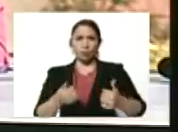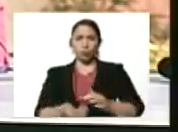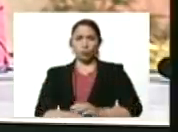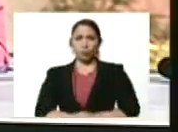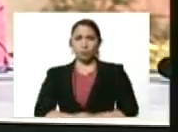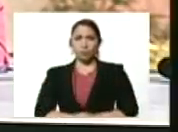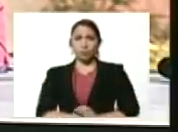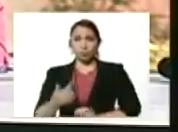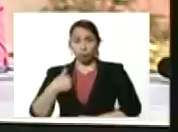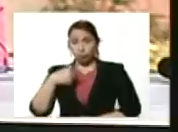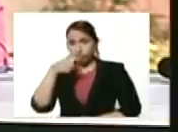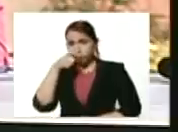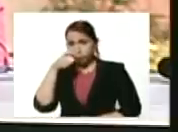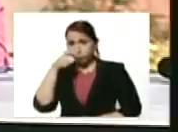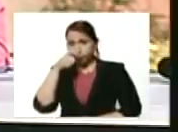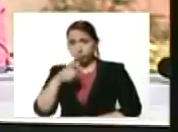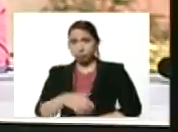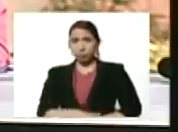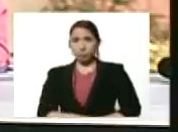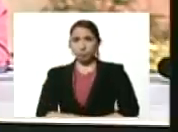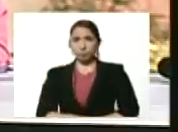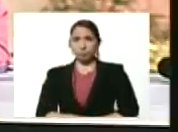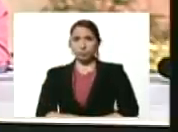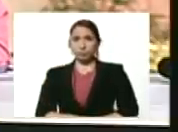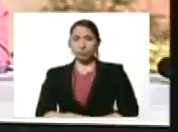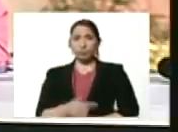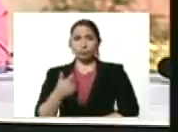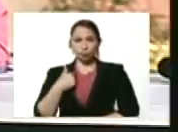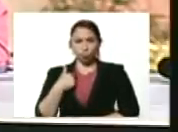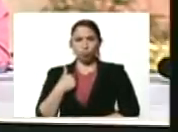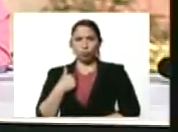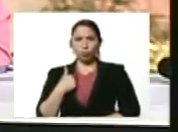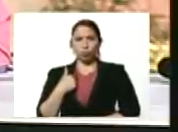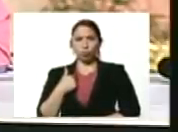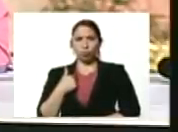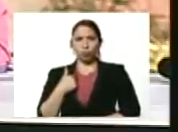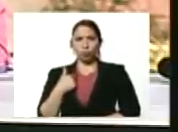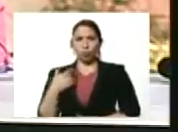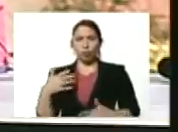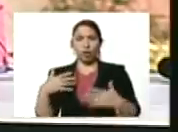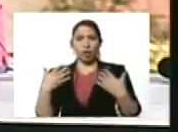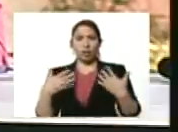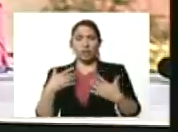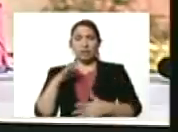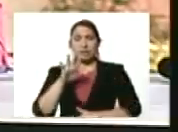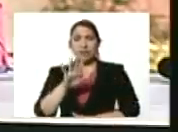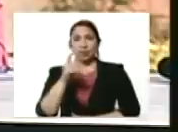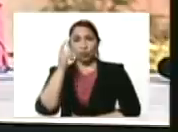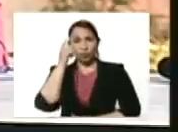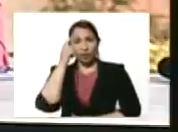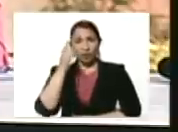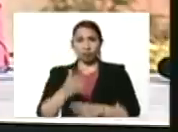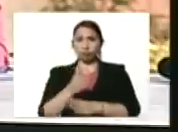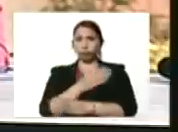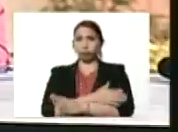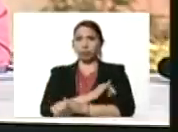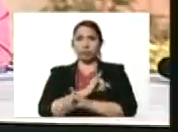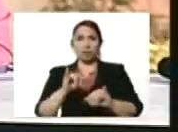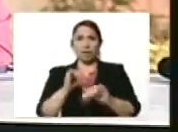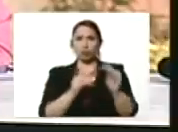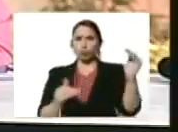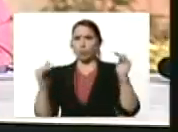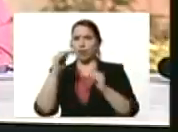atendiendo. Me dio mucha alegría hace 5 o 6 días que me dijeron que había salido del